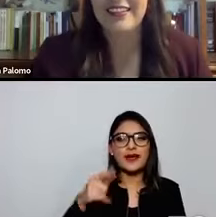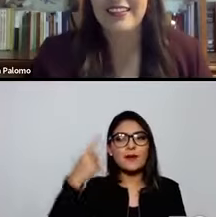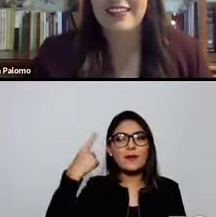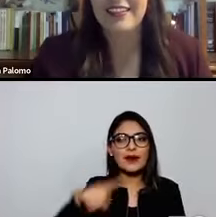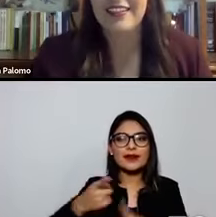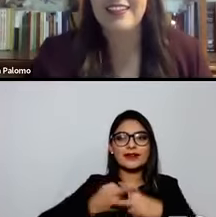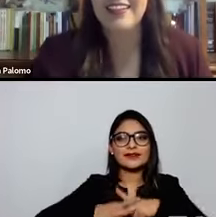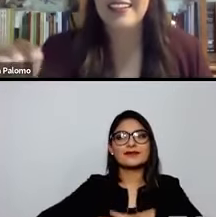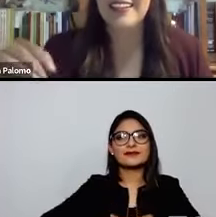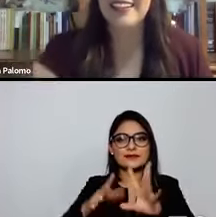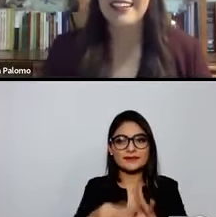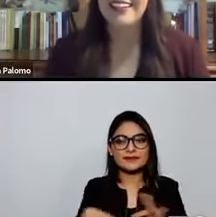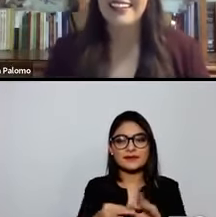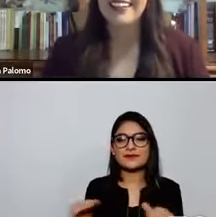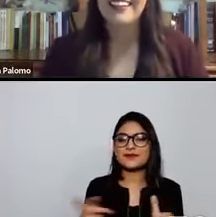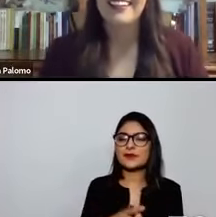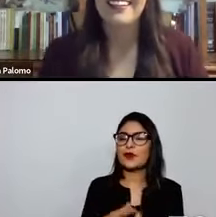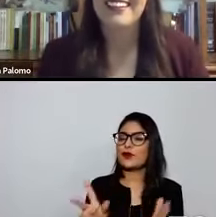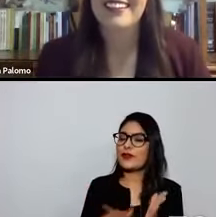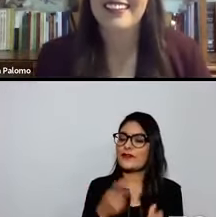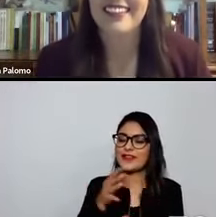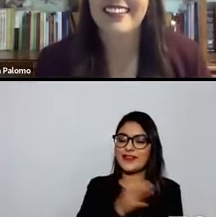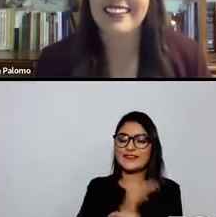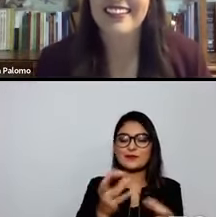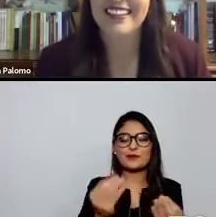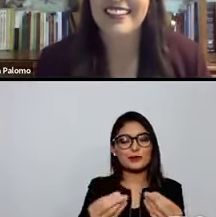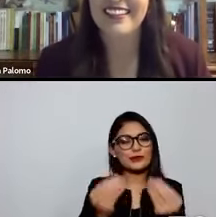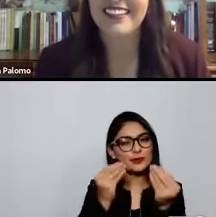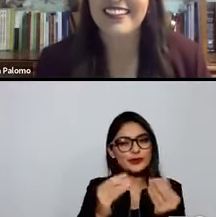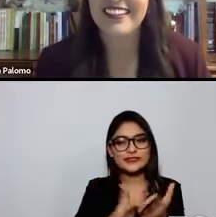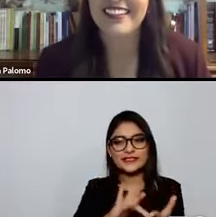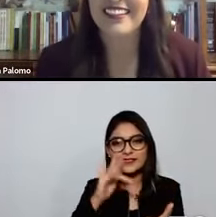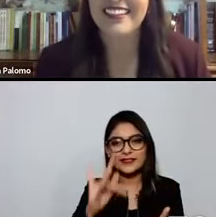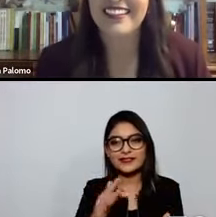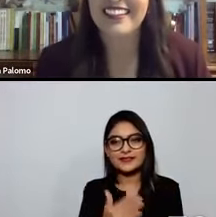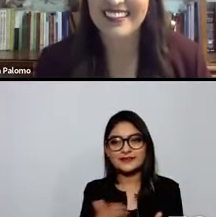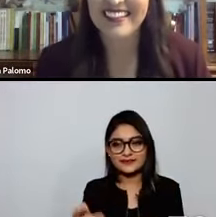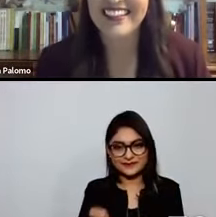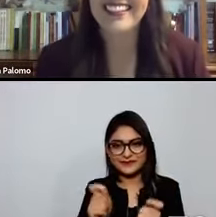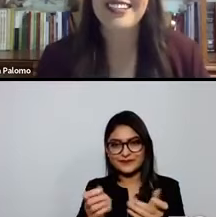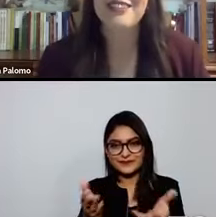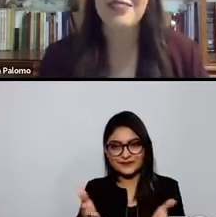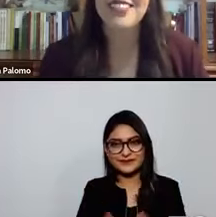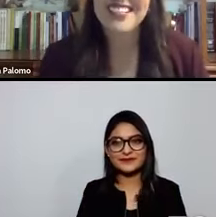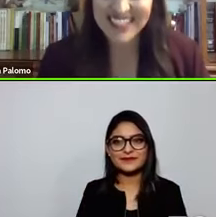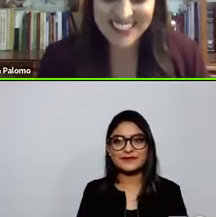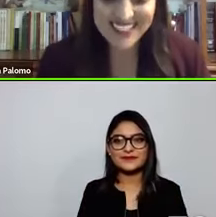Nuevamente, muchísimas gracias, Cecilia. Y bueno, ahora sí, todo tuyo. Muchas gracias.